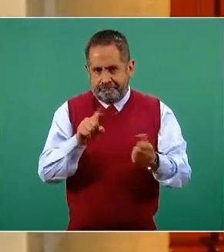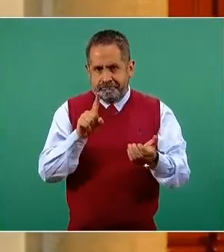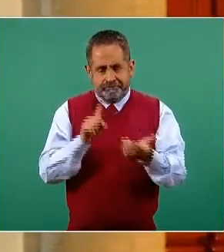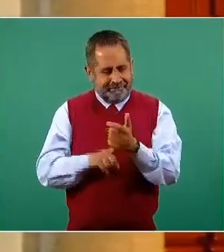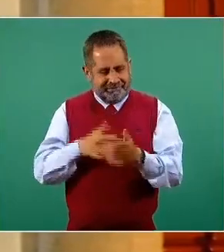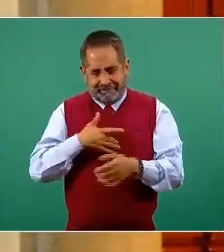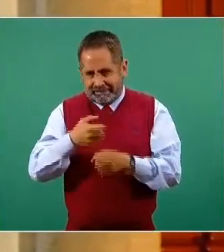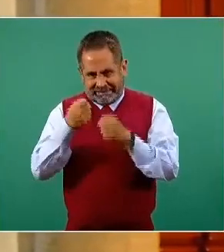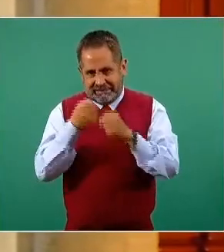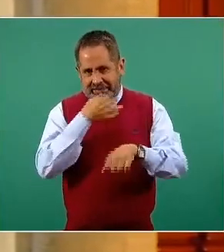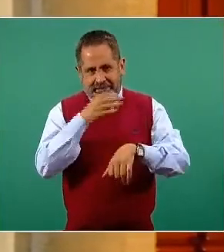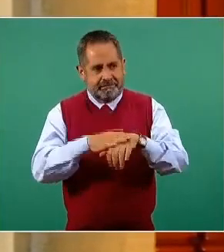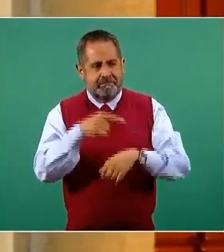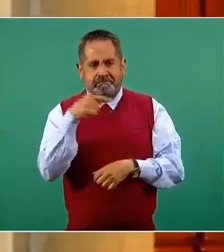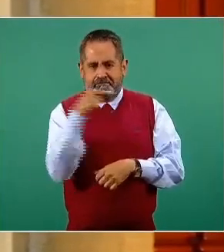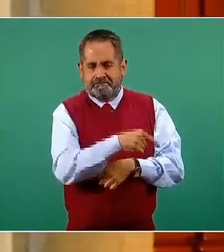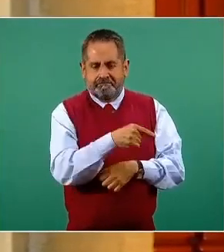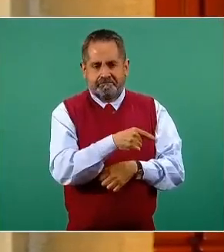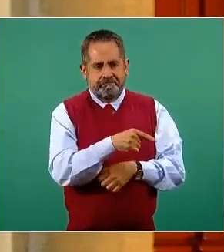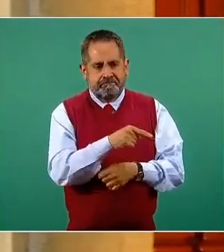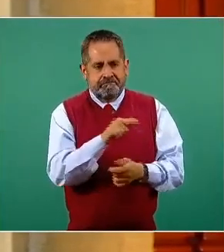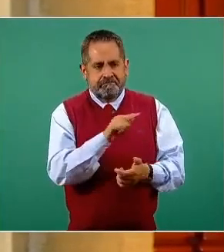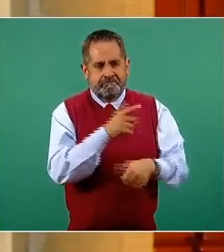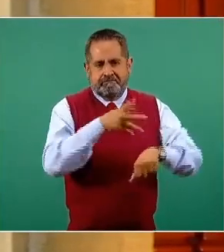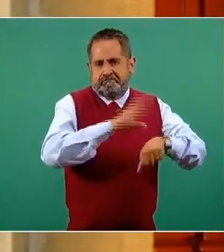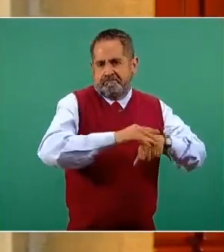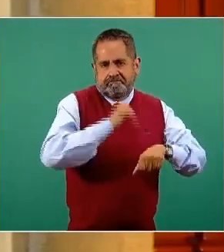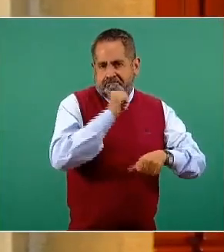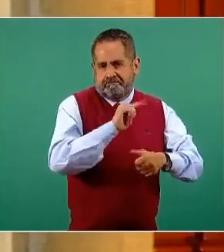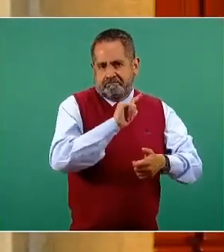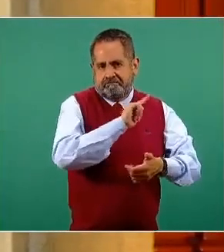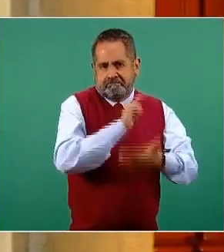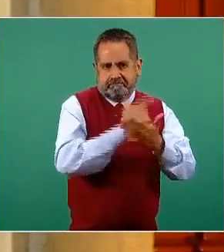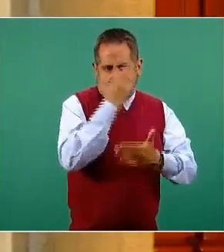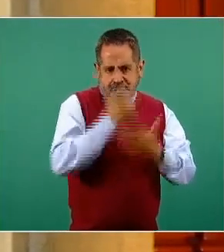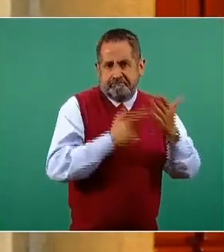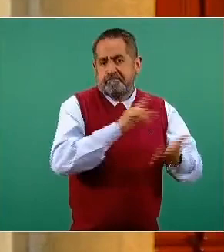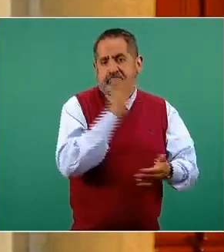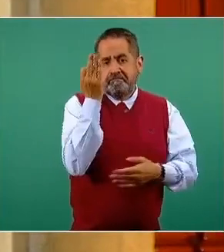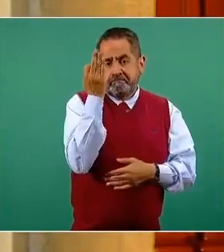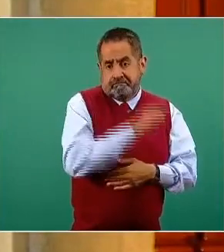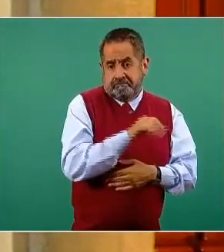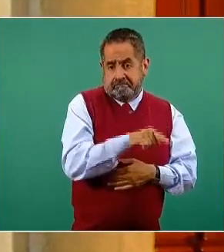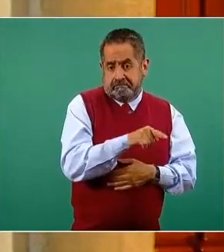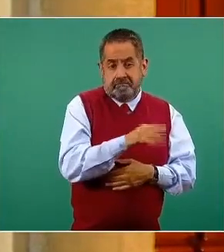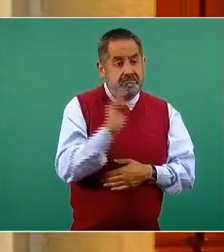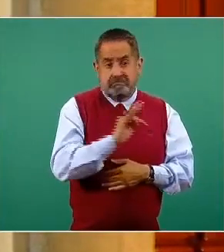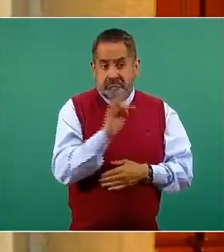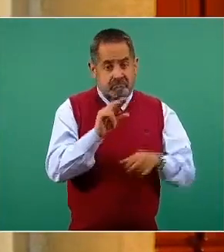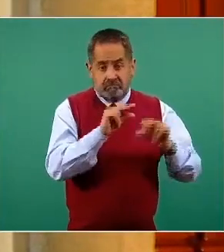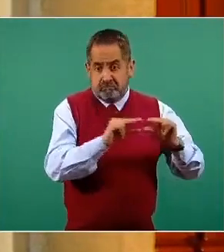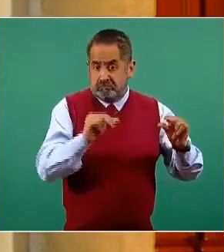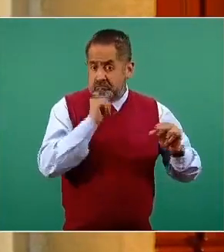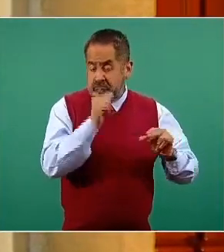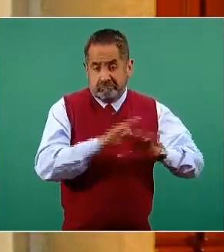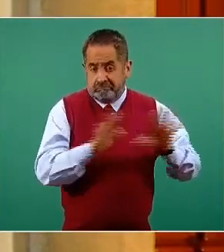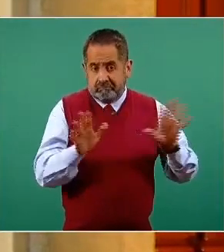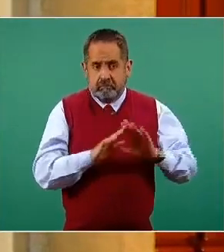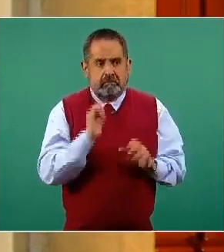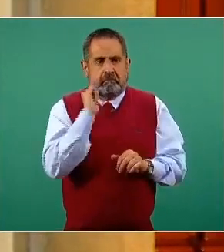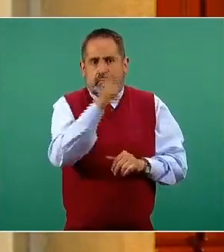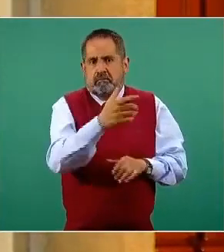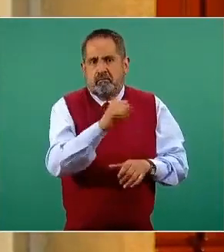toda certeza es una vacuna ilegal, es una vacuna falsa. Y posiblemente no sea vacuna, posiblemente sea